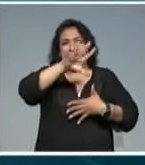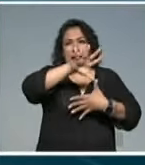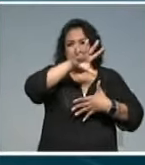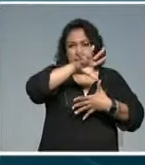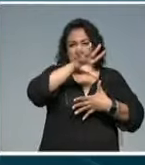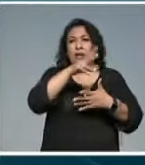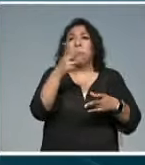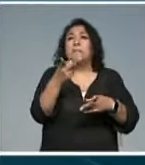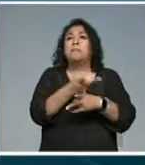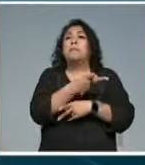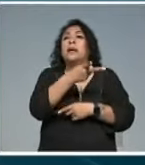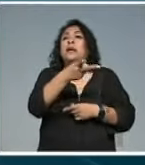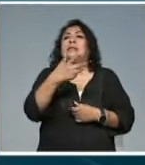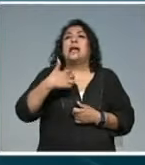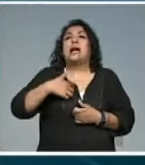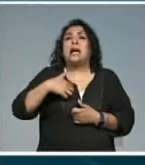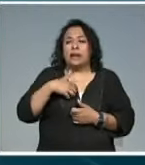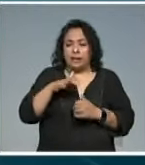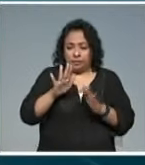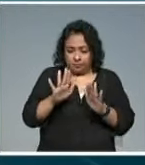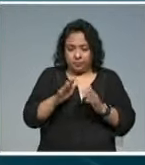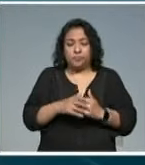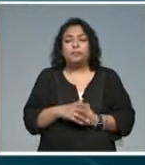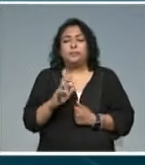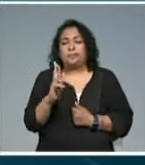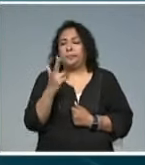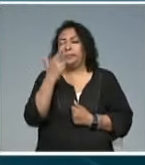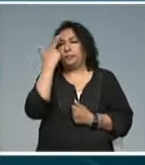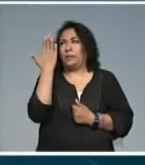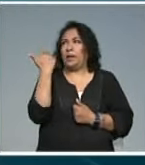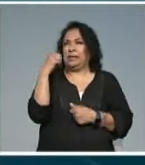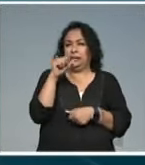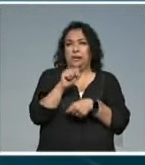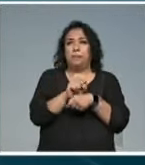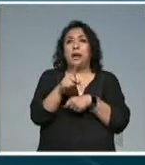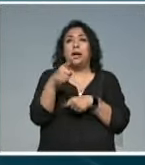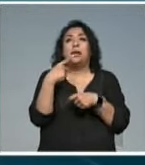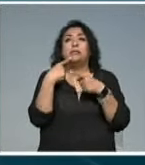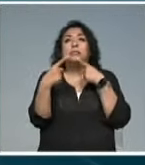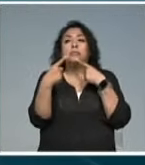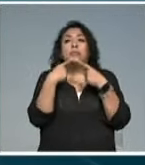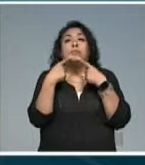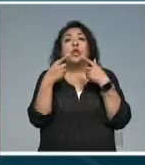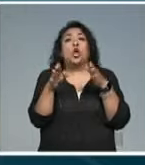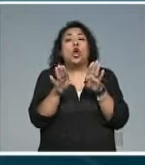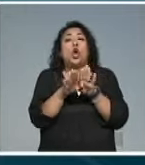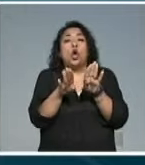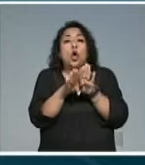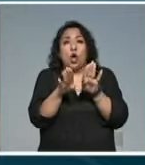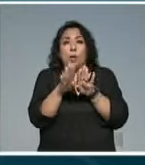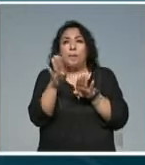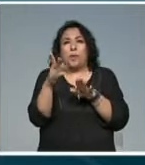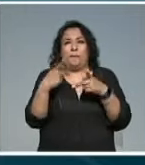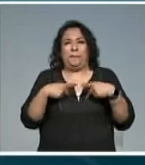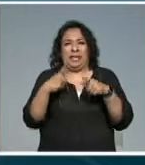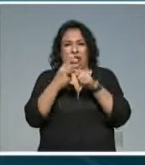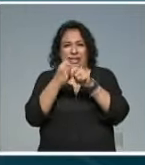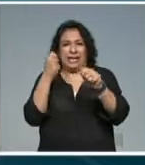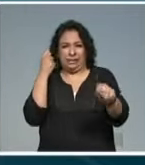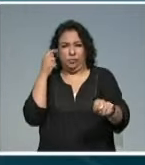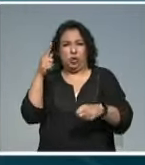¿Y qué está pasando en Canadá? Recordemos que la semana pasada comentábamos cómo los